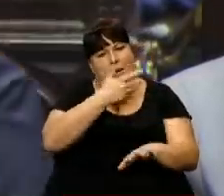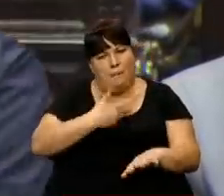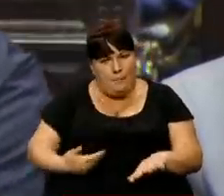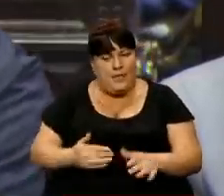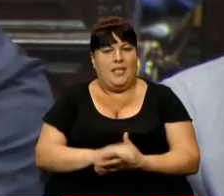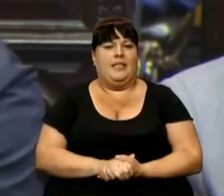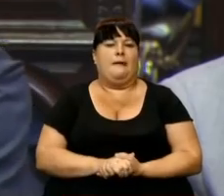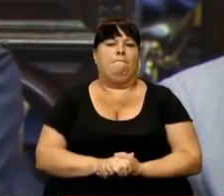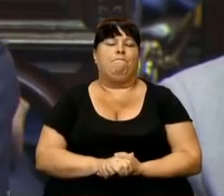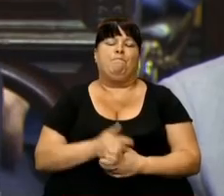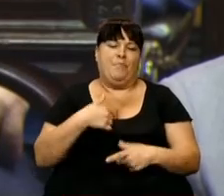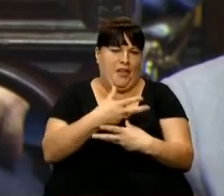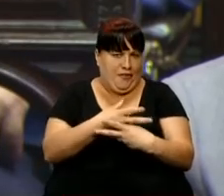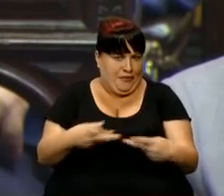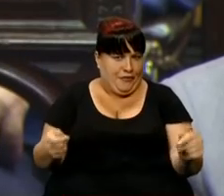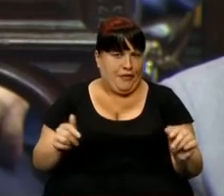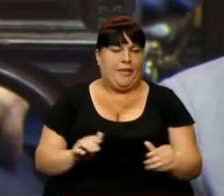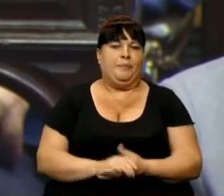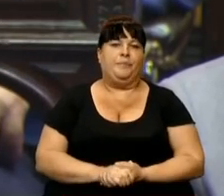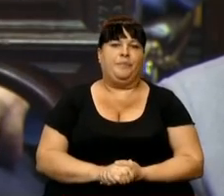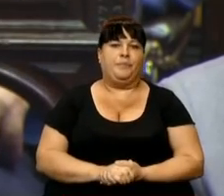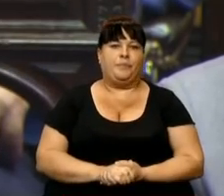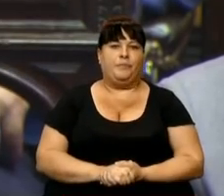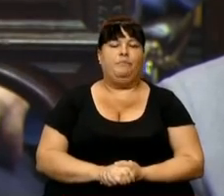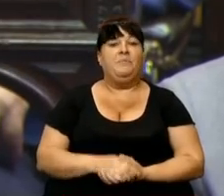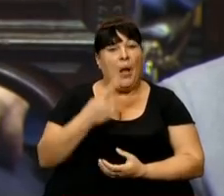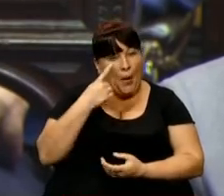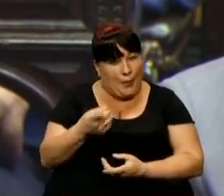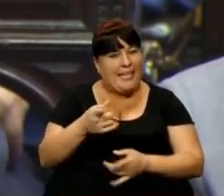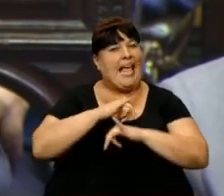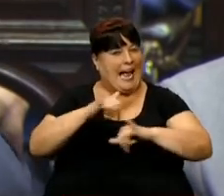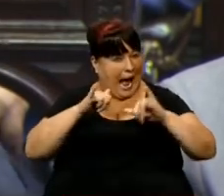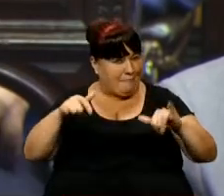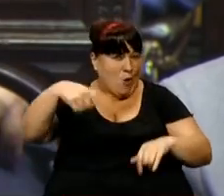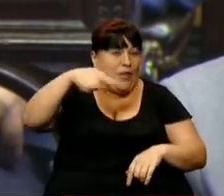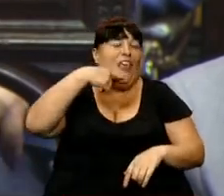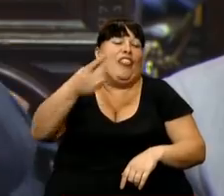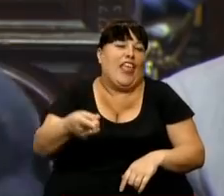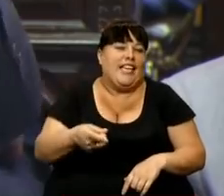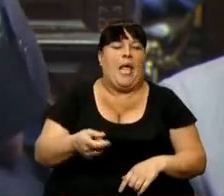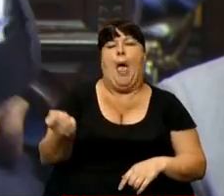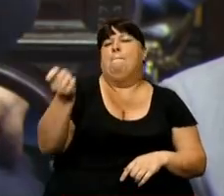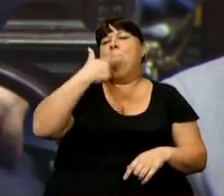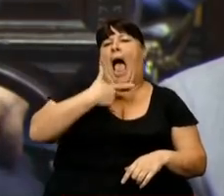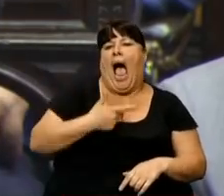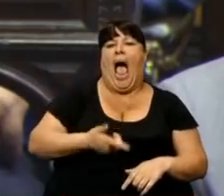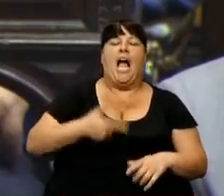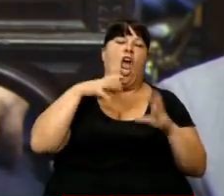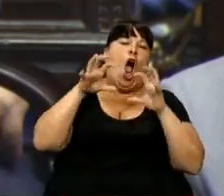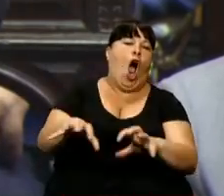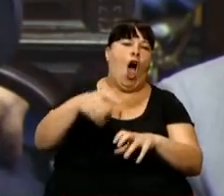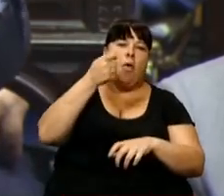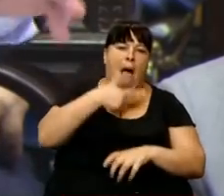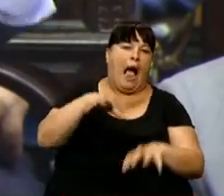presidente, quiero terminar con esto. Vieron que la campaña, como dicen ustedes, el macrismo y bien el odio,